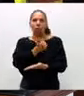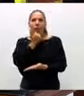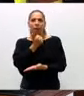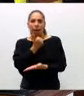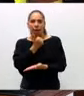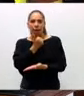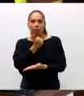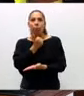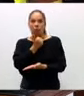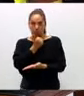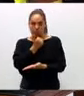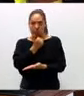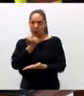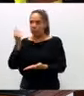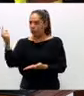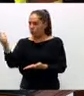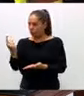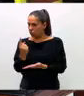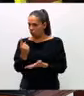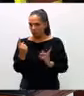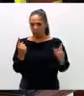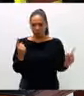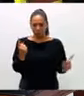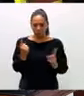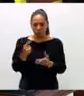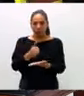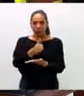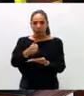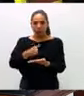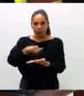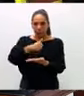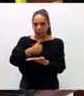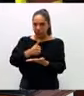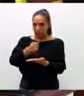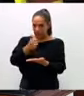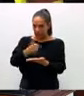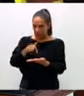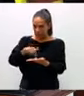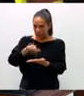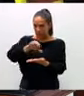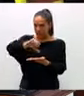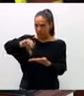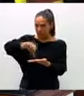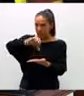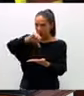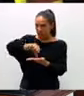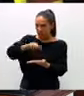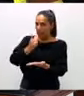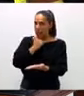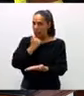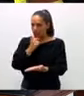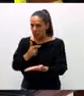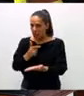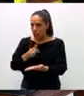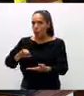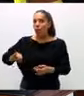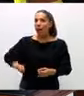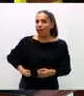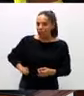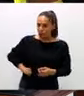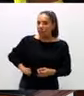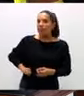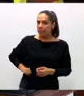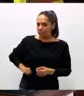logramos, padres de familia y docentes, ver que es por lo que se llama interés superior de la niñez, que este es